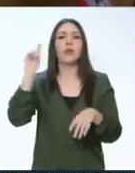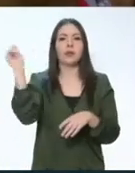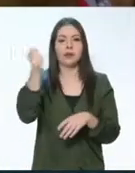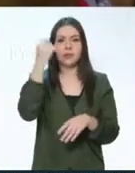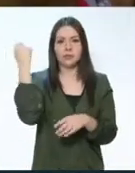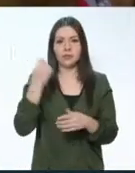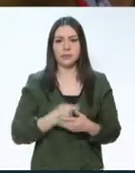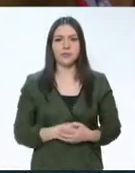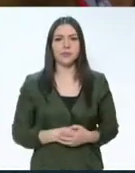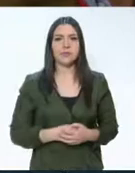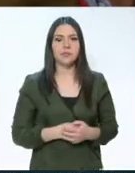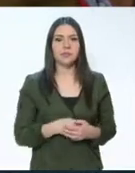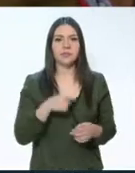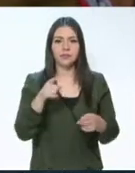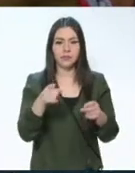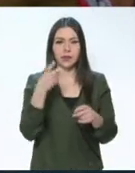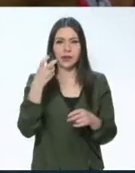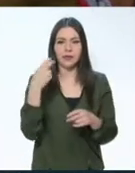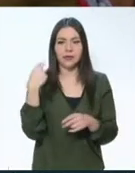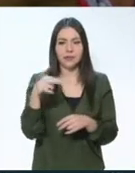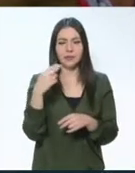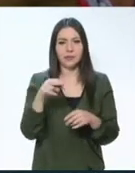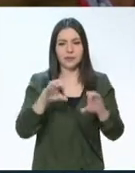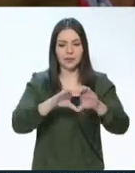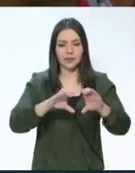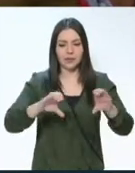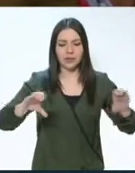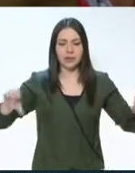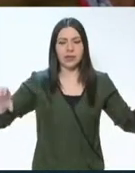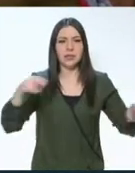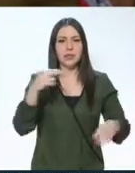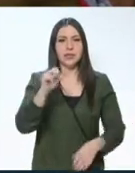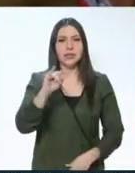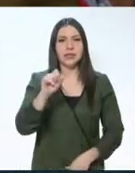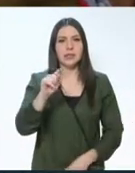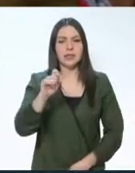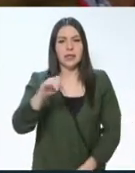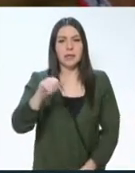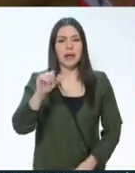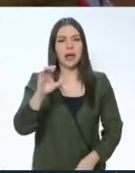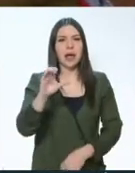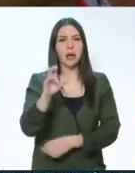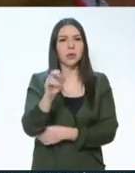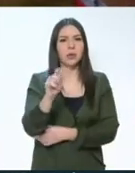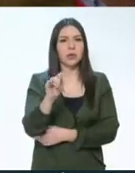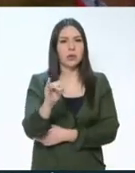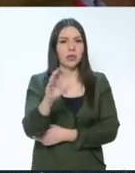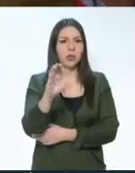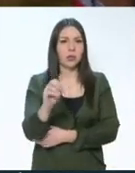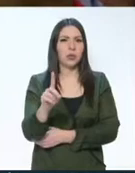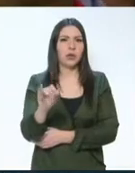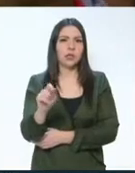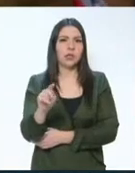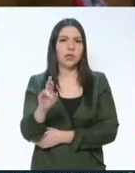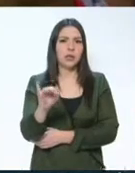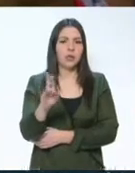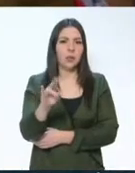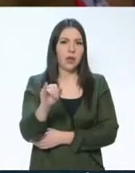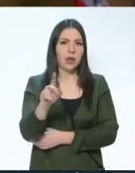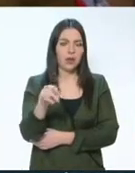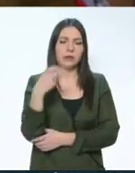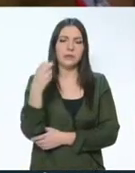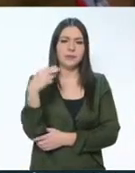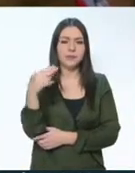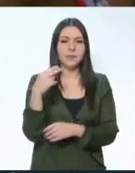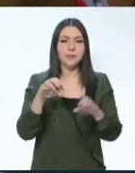de detección acústico distribuido convierte una fibra de telecomunicaciones común en un sensor acústico supersensible.